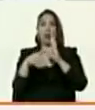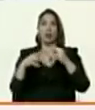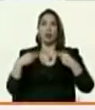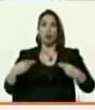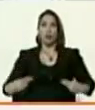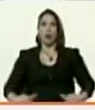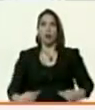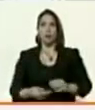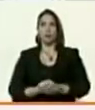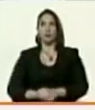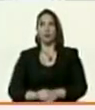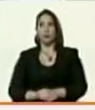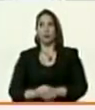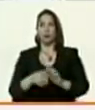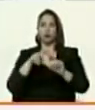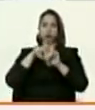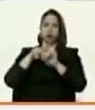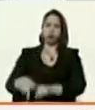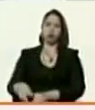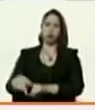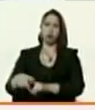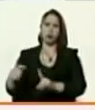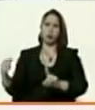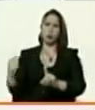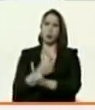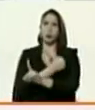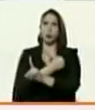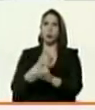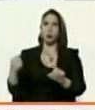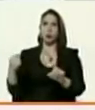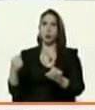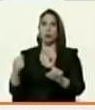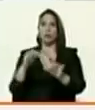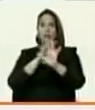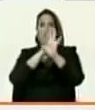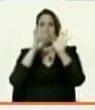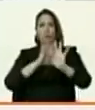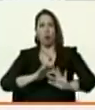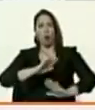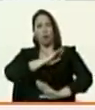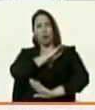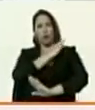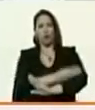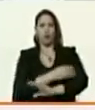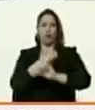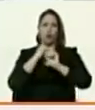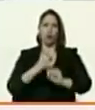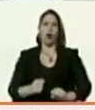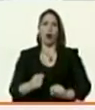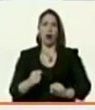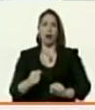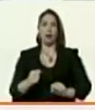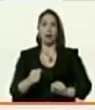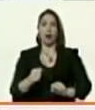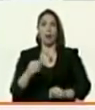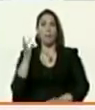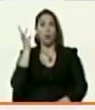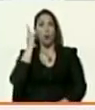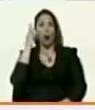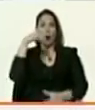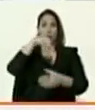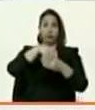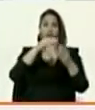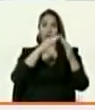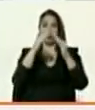que oprimen, que golpean de manera severa a las amas de casa, a los trabajadores, a los